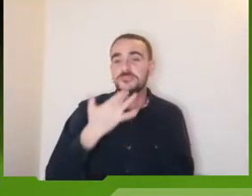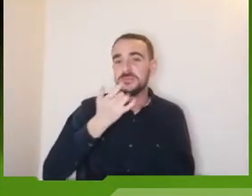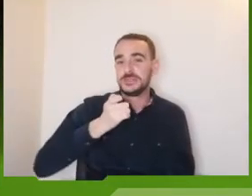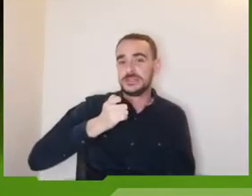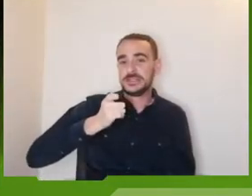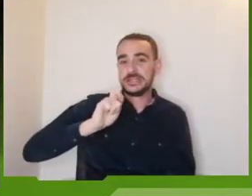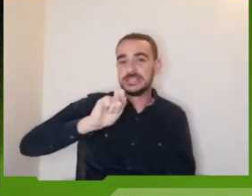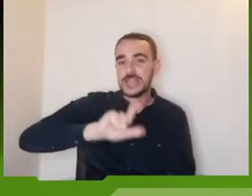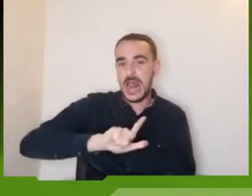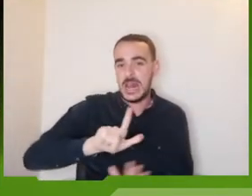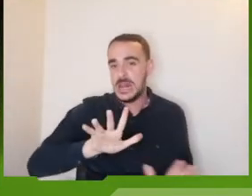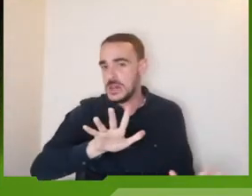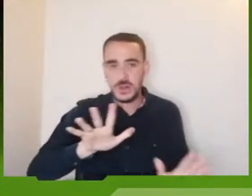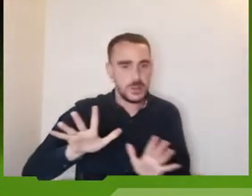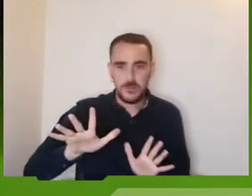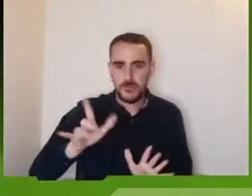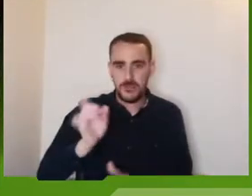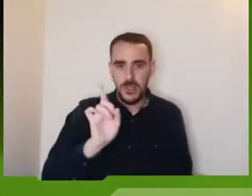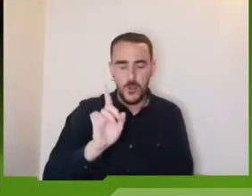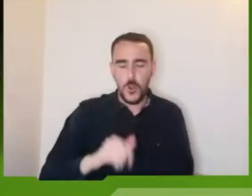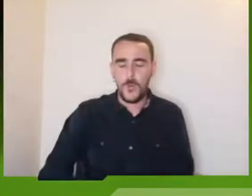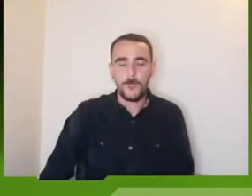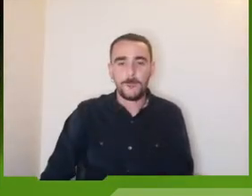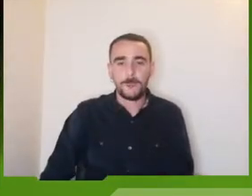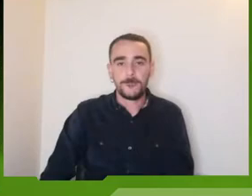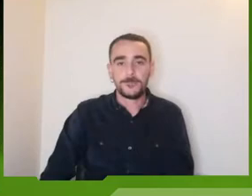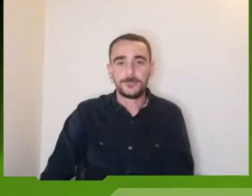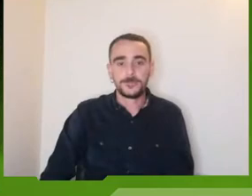que lo necesite. O sea que no le he hecho.